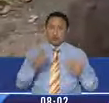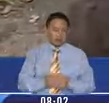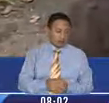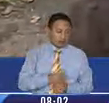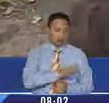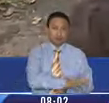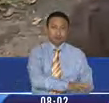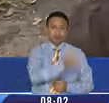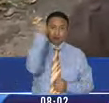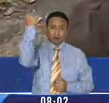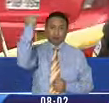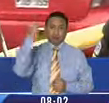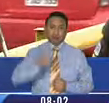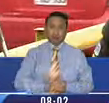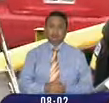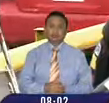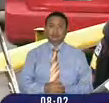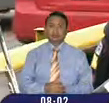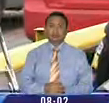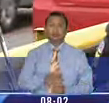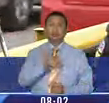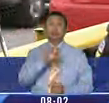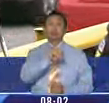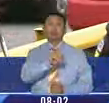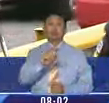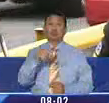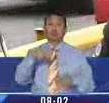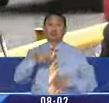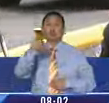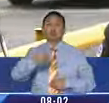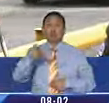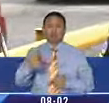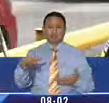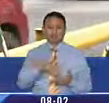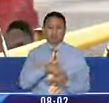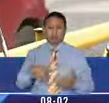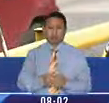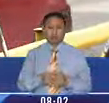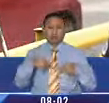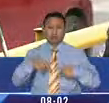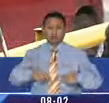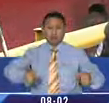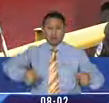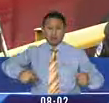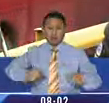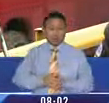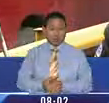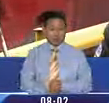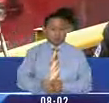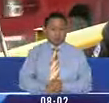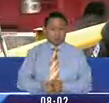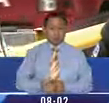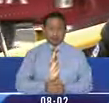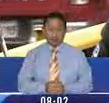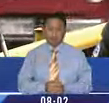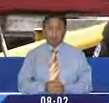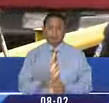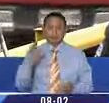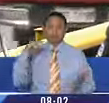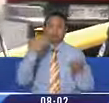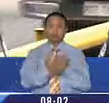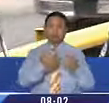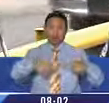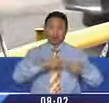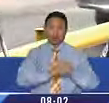de valor que esté a su alcance. La alerta del EQ911 fue que hay personas sospechosas tratando de abrir vehículos. Arribamos al punto y